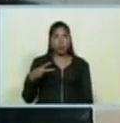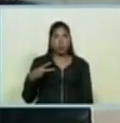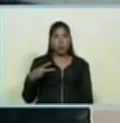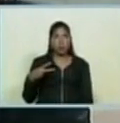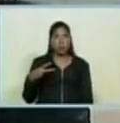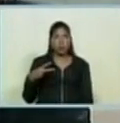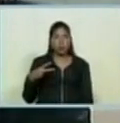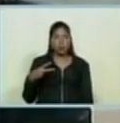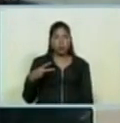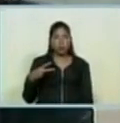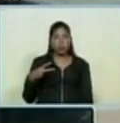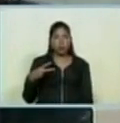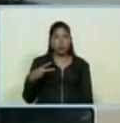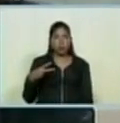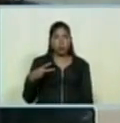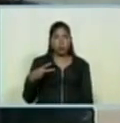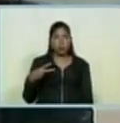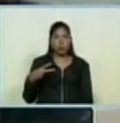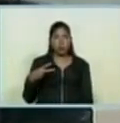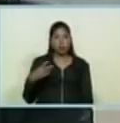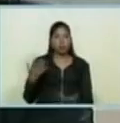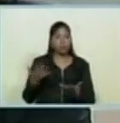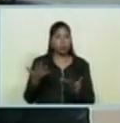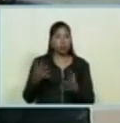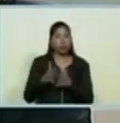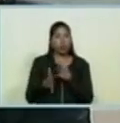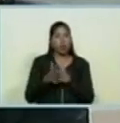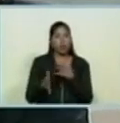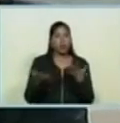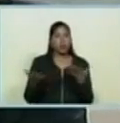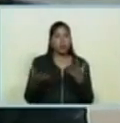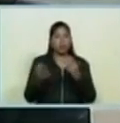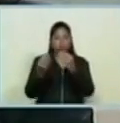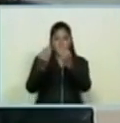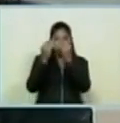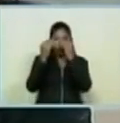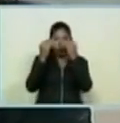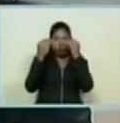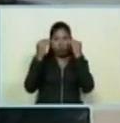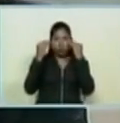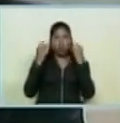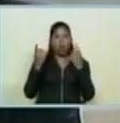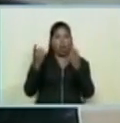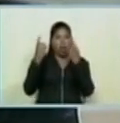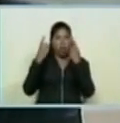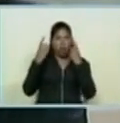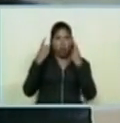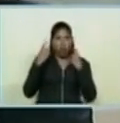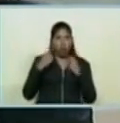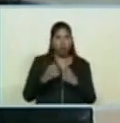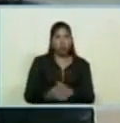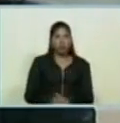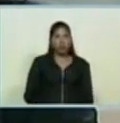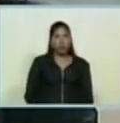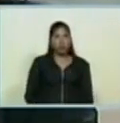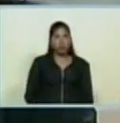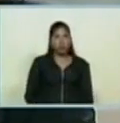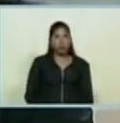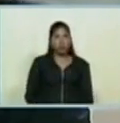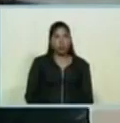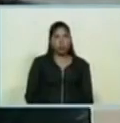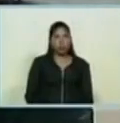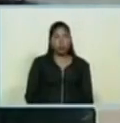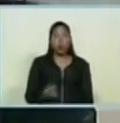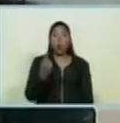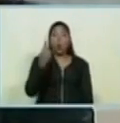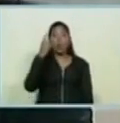el elemento formativo y capacitación. En ese aspecto vamos a desarrollar un